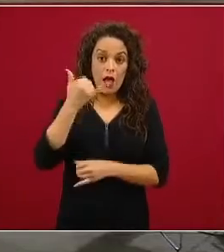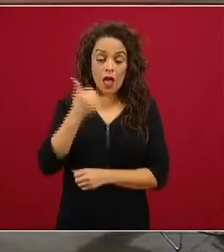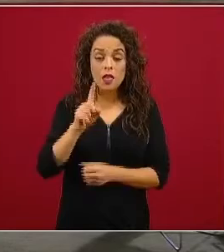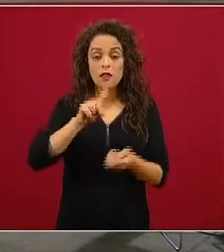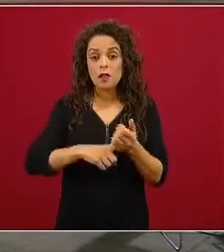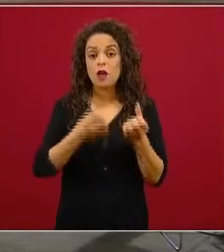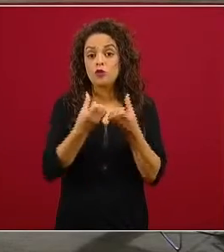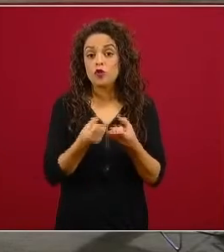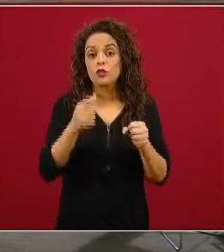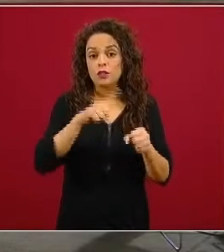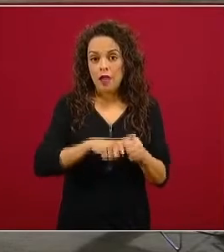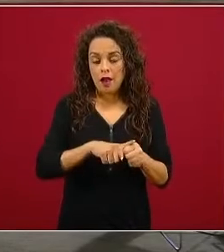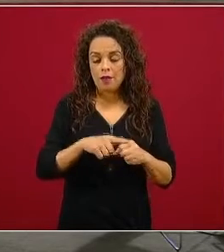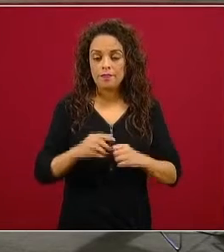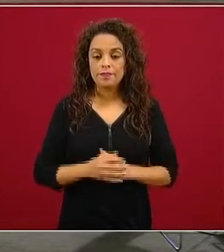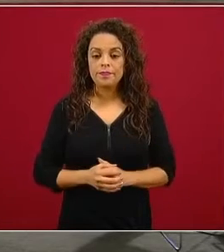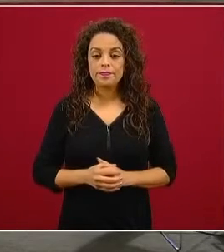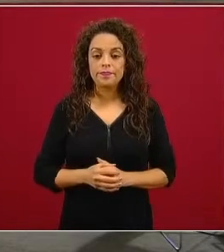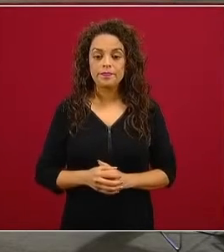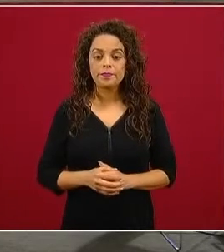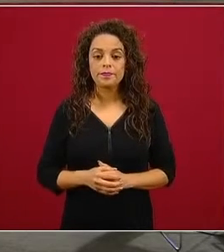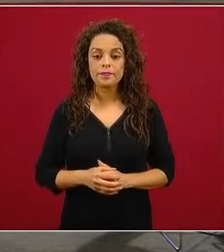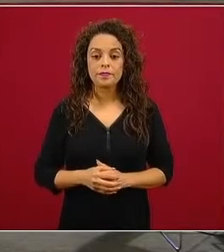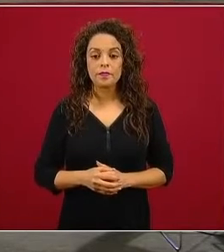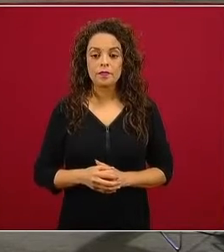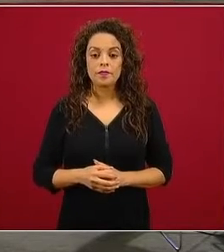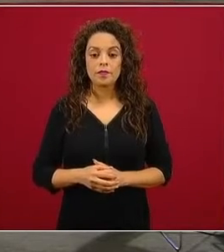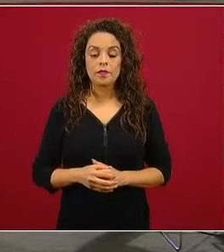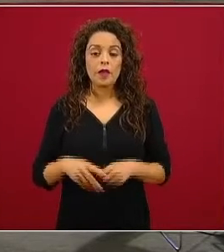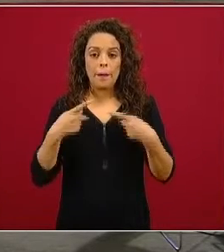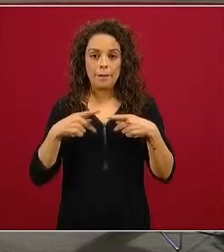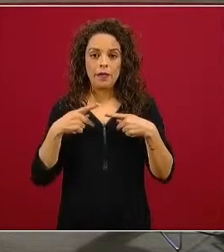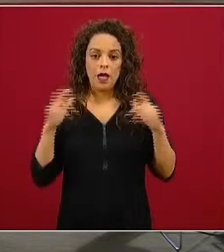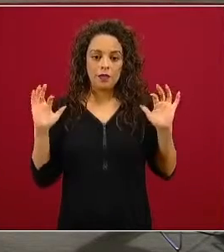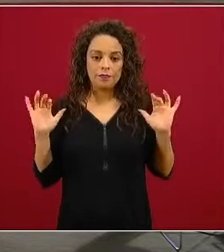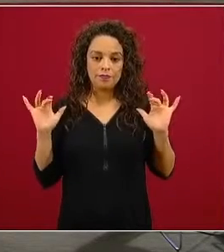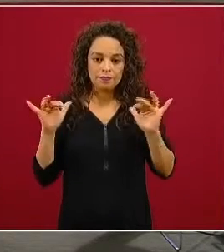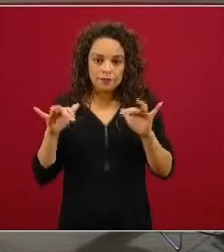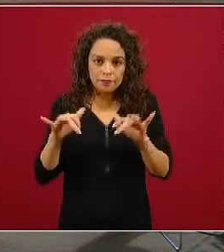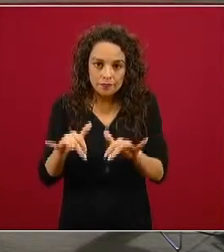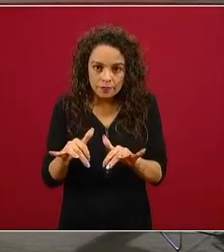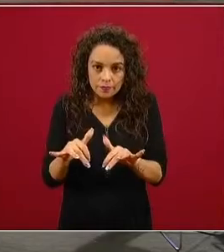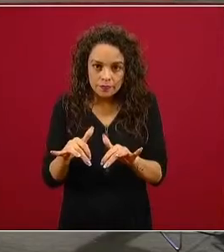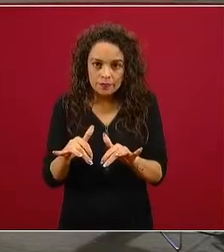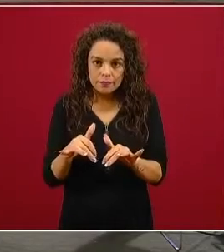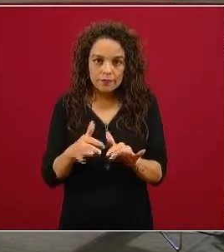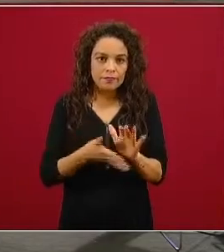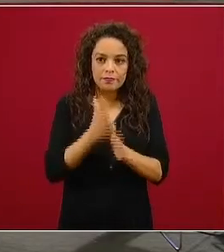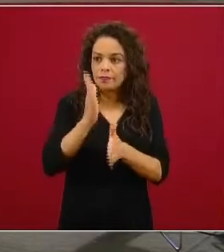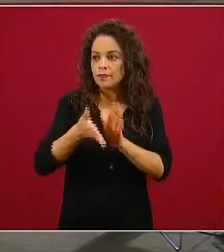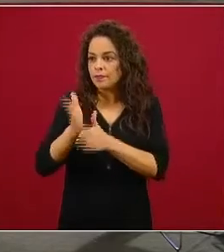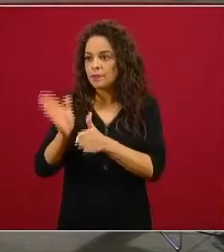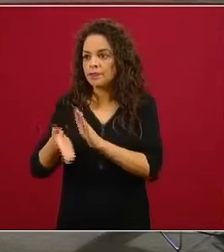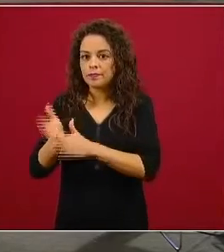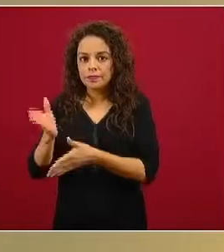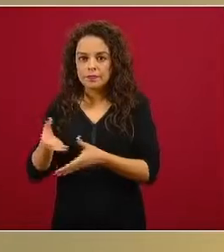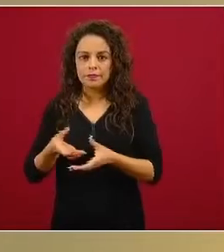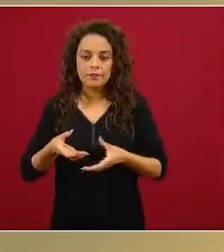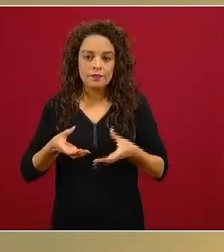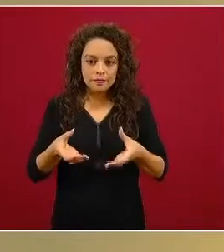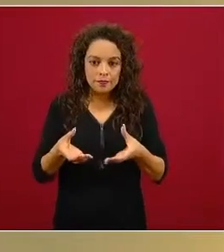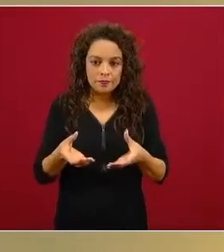confinamiento, lo que en México le llamamos la Jornada Nacional de Sana Distancia, a un proceso de desconfinamiento, es decir, recuperar